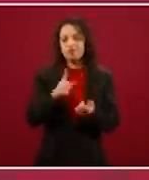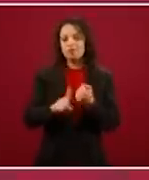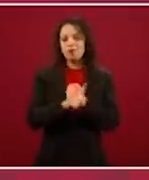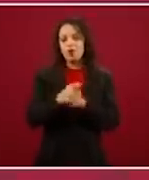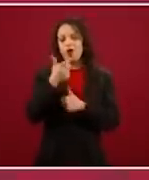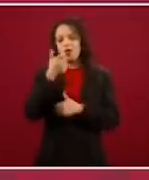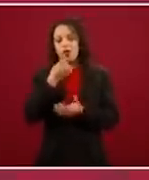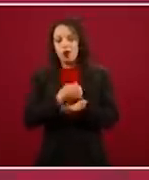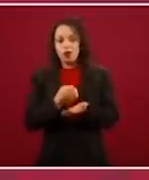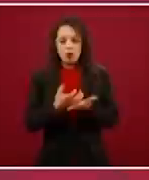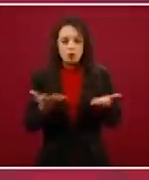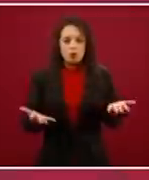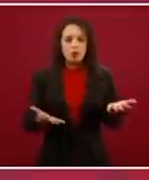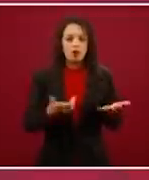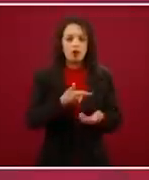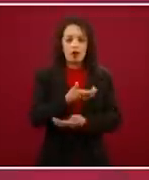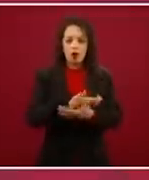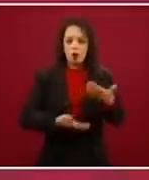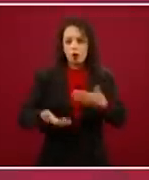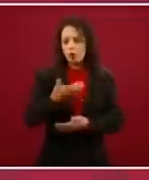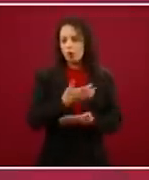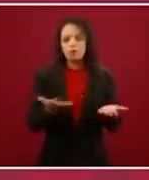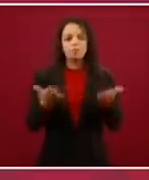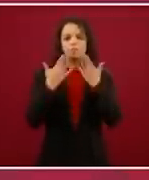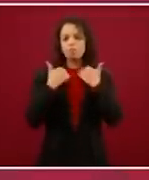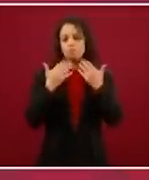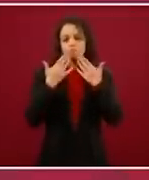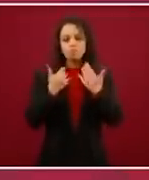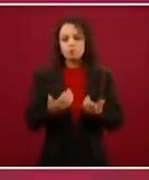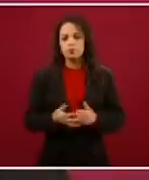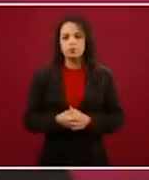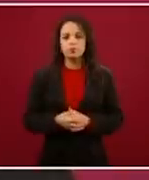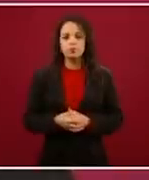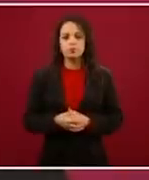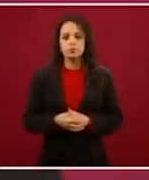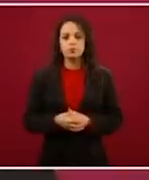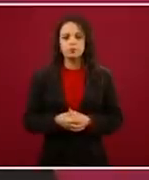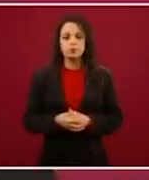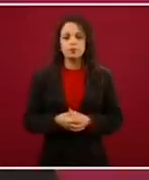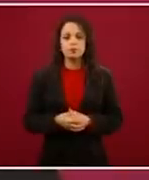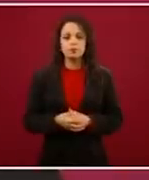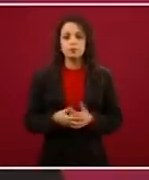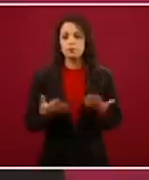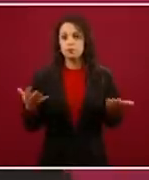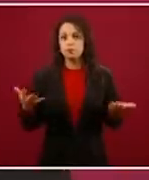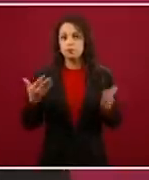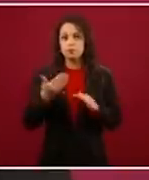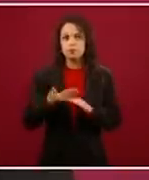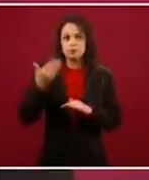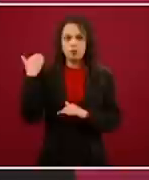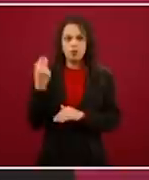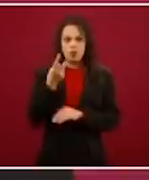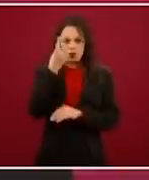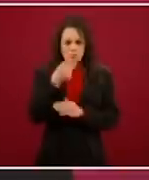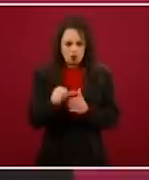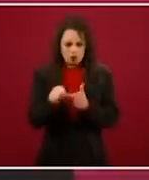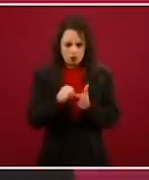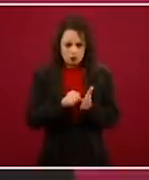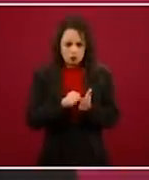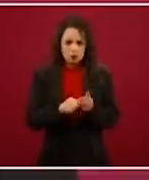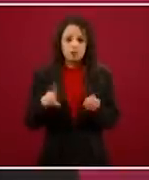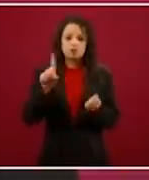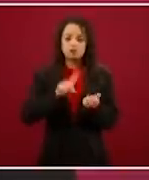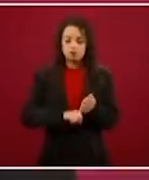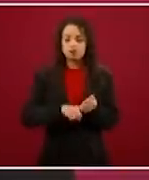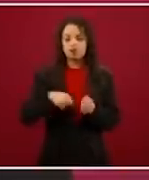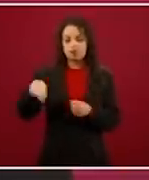Hay, desde luego, desde hace dos meses, ¿no?, preocupación por el